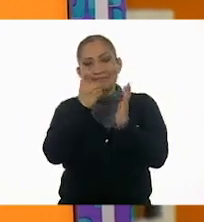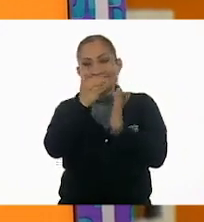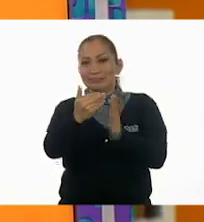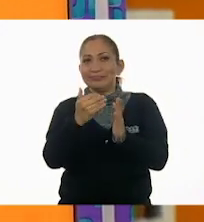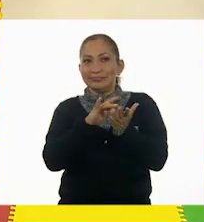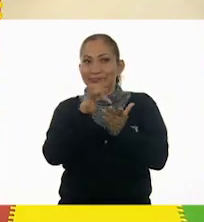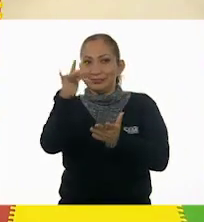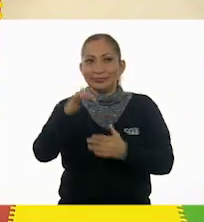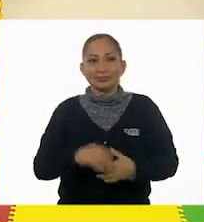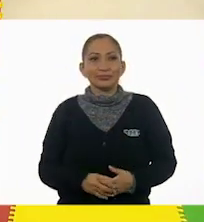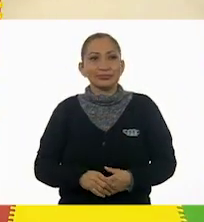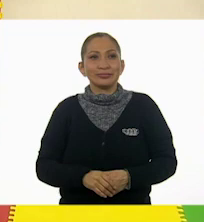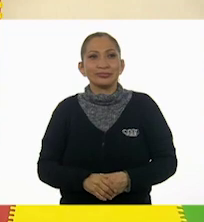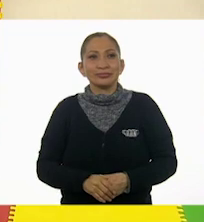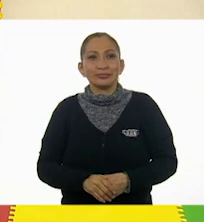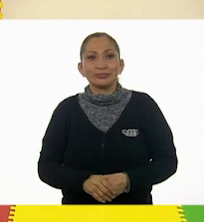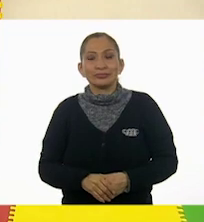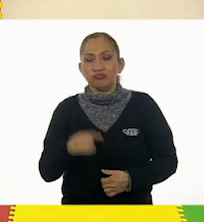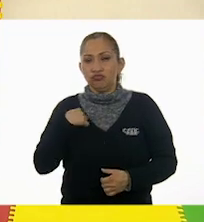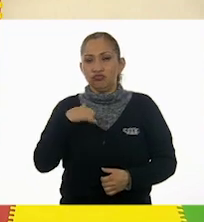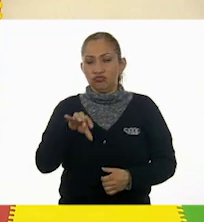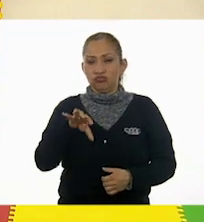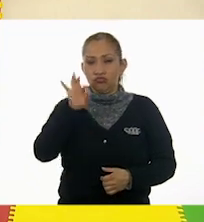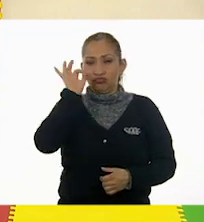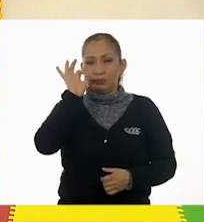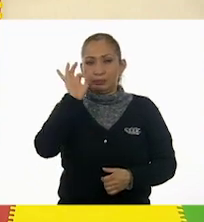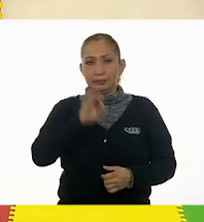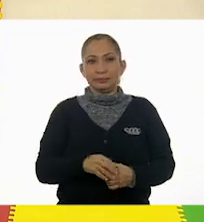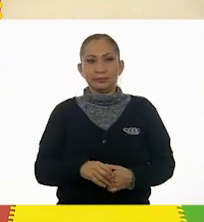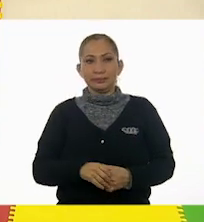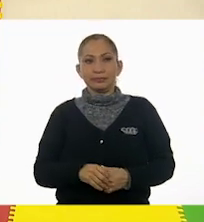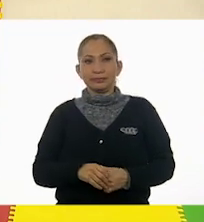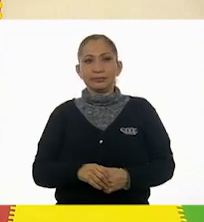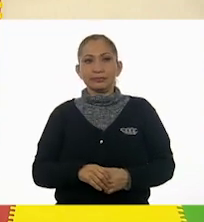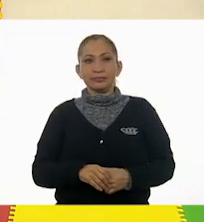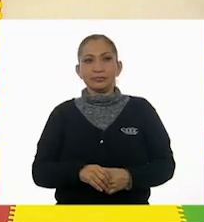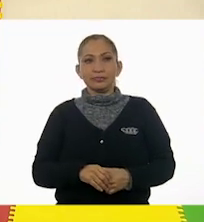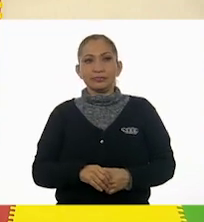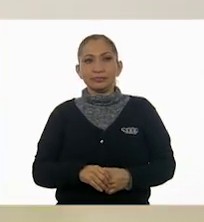Bien, gracias. Yeah. A ver esta que está aquí.